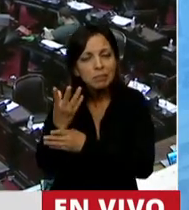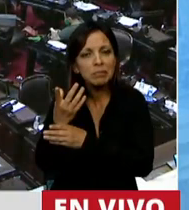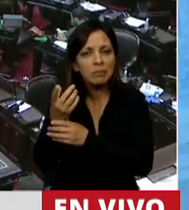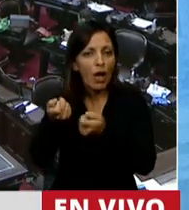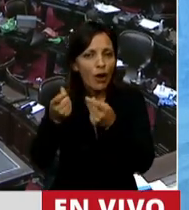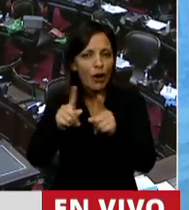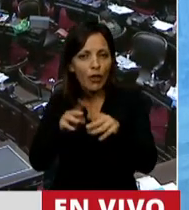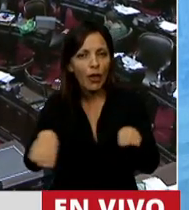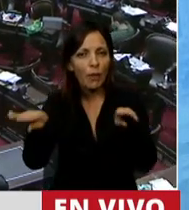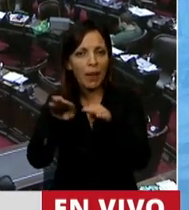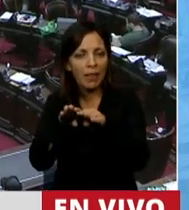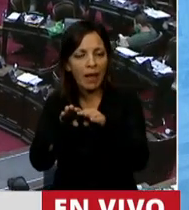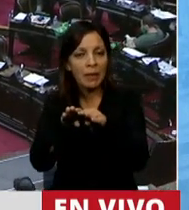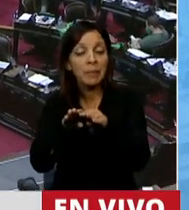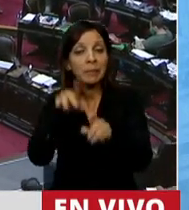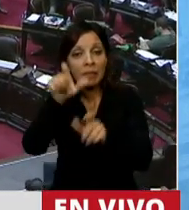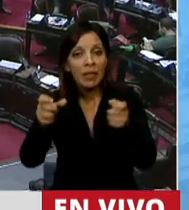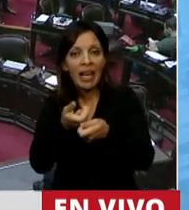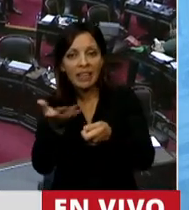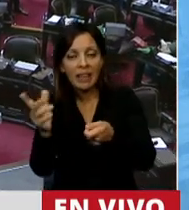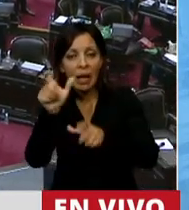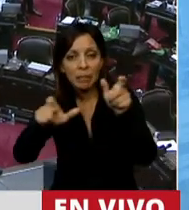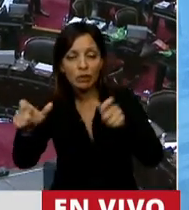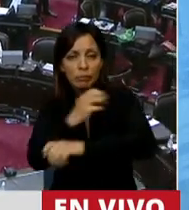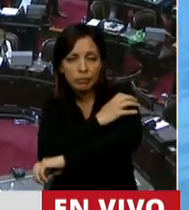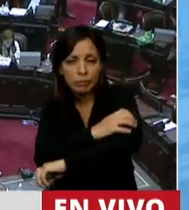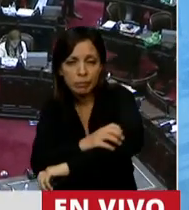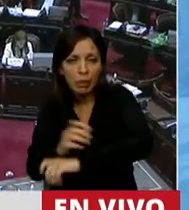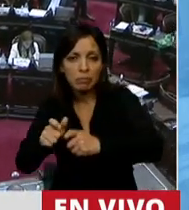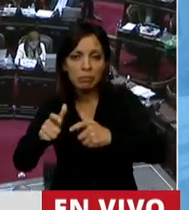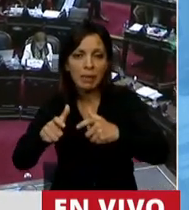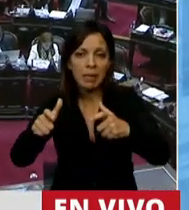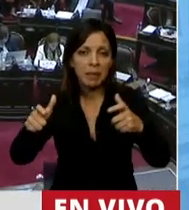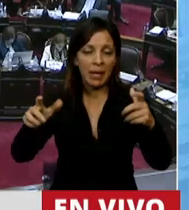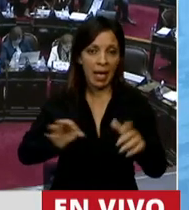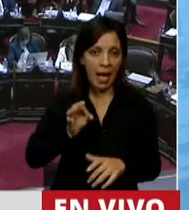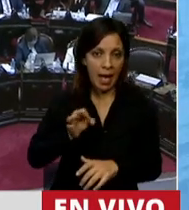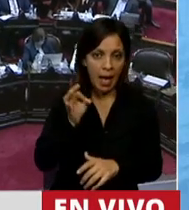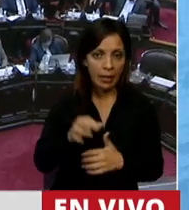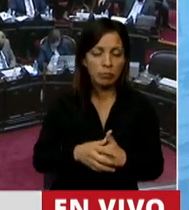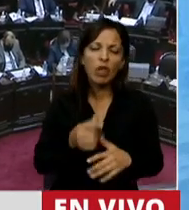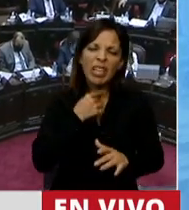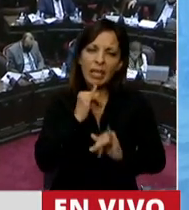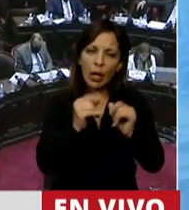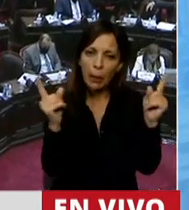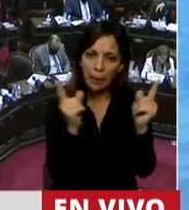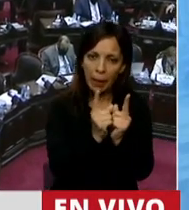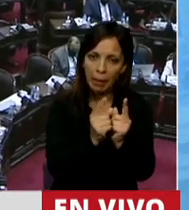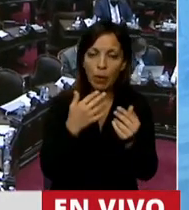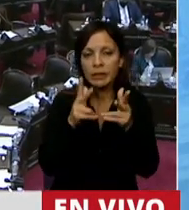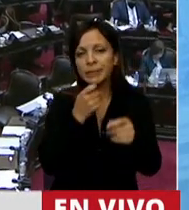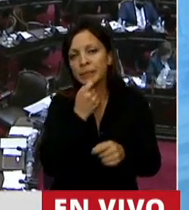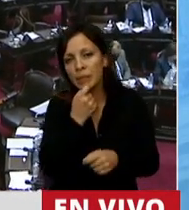la población vulnerable ha crecido año a año. Quiero ser breve, pero puedo citar como ejemplo